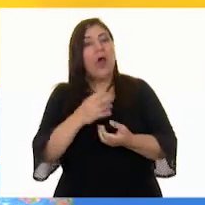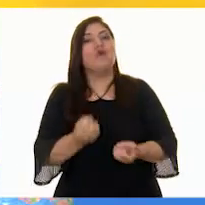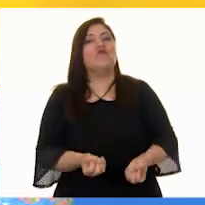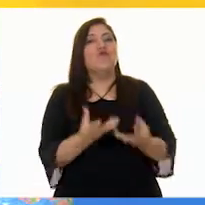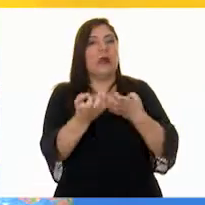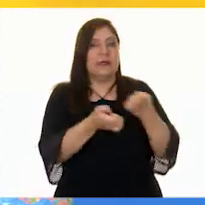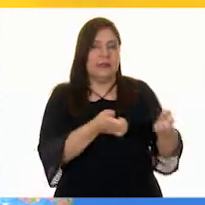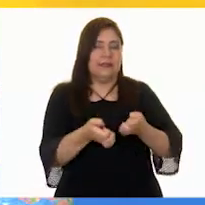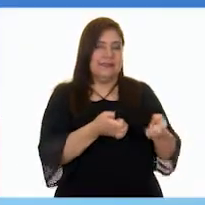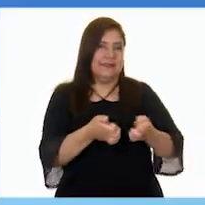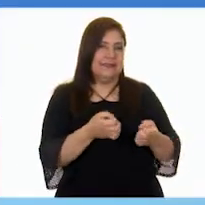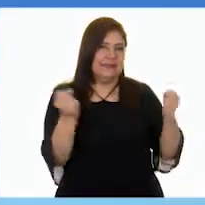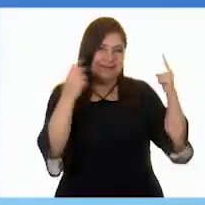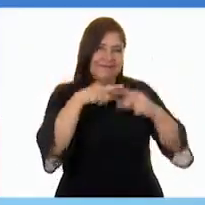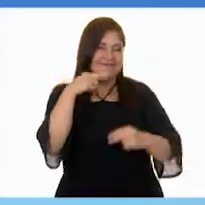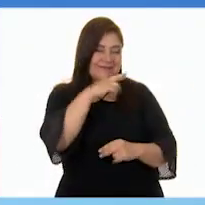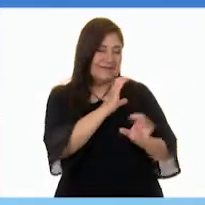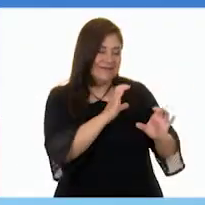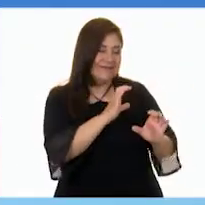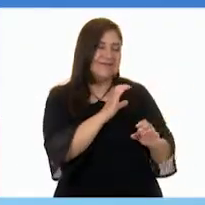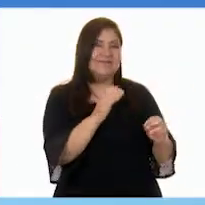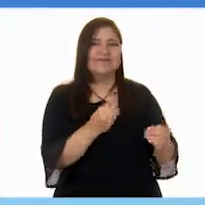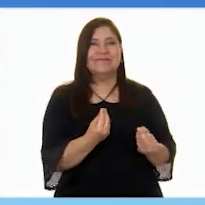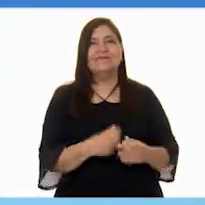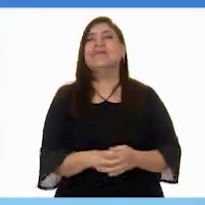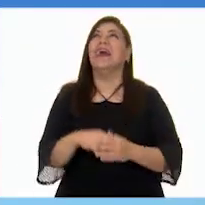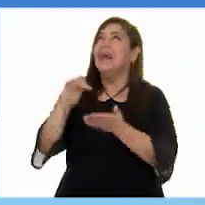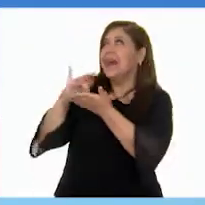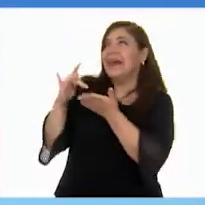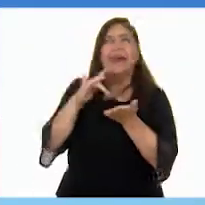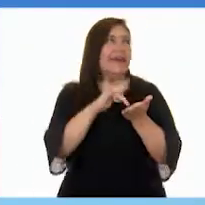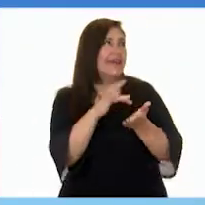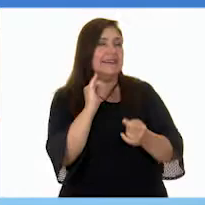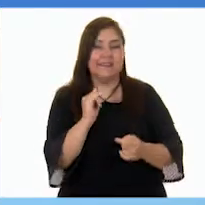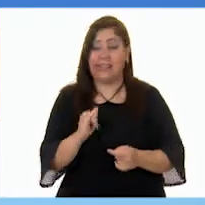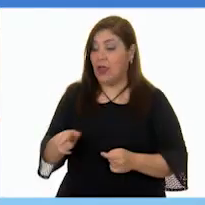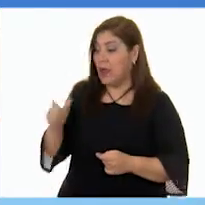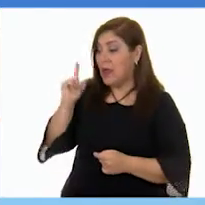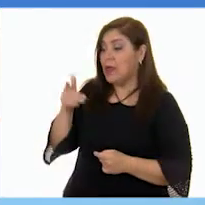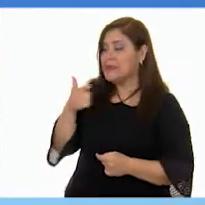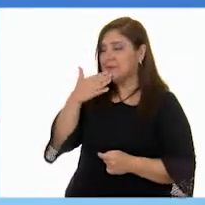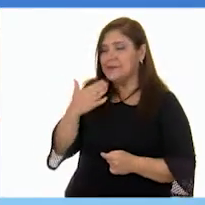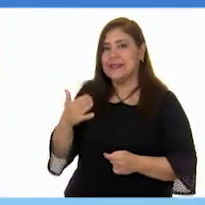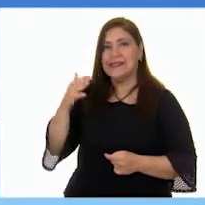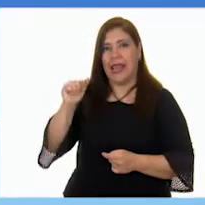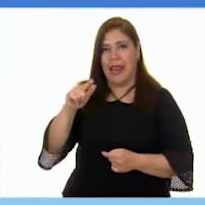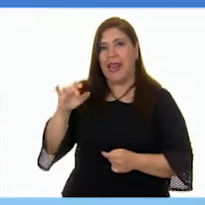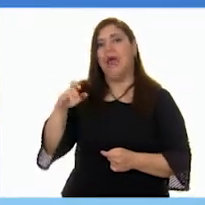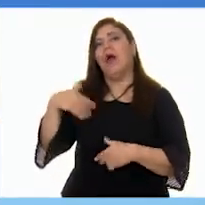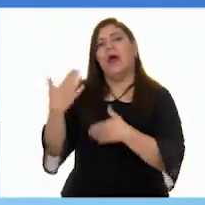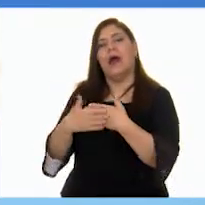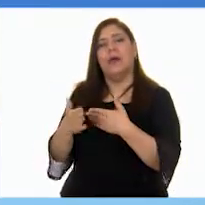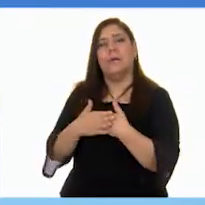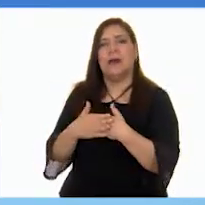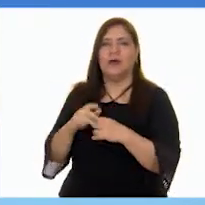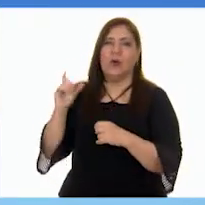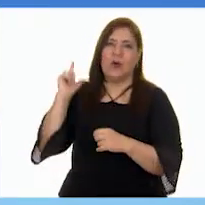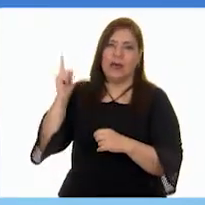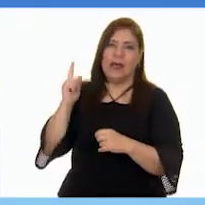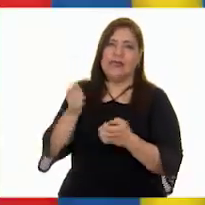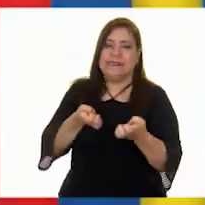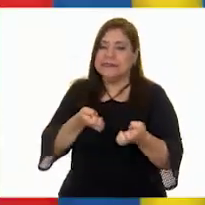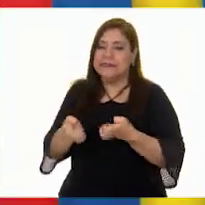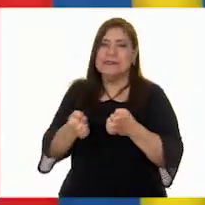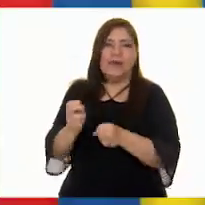ejercicio. Nos vemos, cuídate mucho. Gracias, ¿eh? Que te vaya muy bien, Ale. Y ojalá pronto podamos regresar a hacer nuevamente